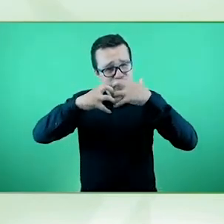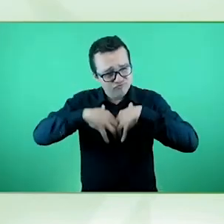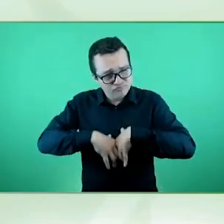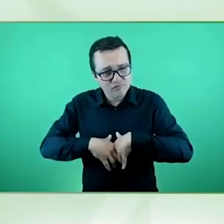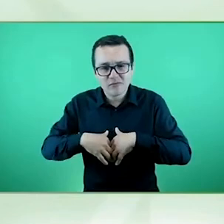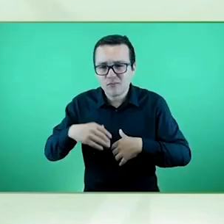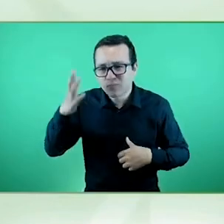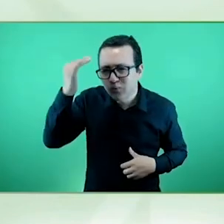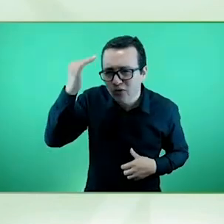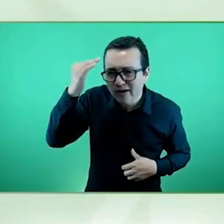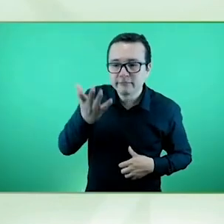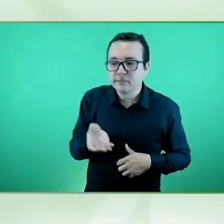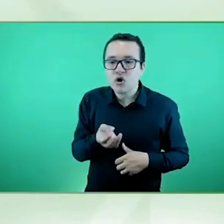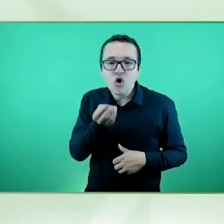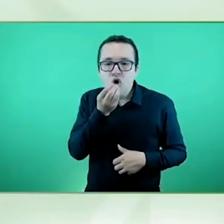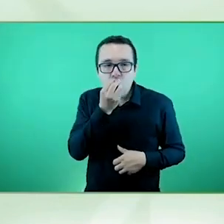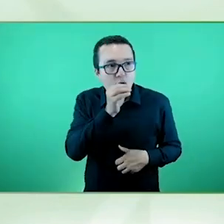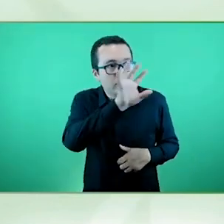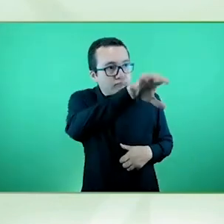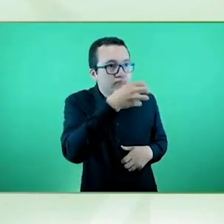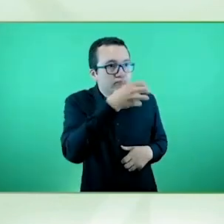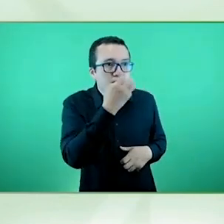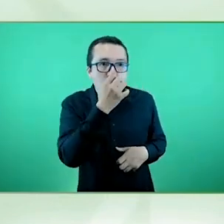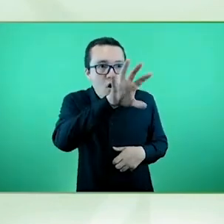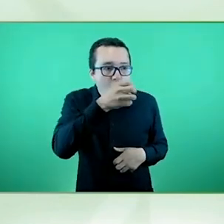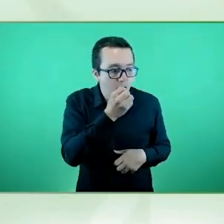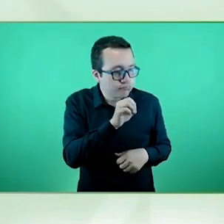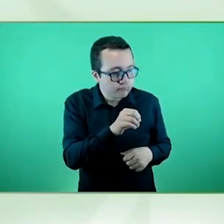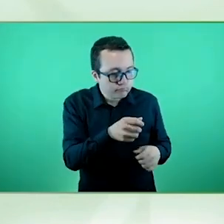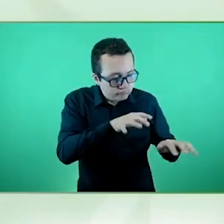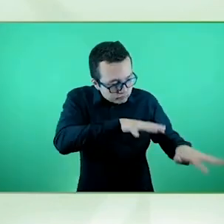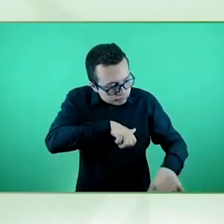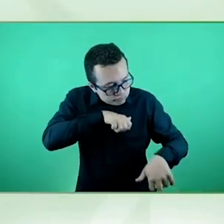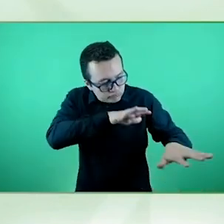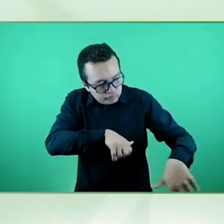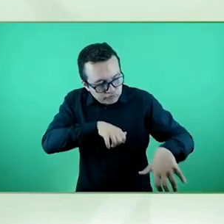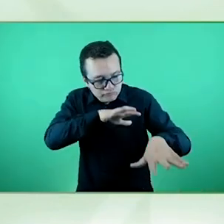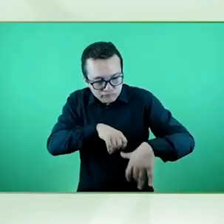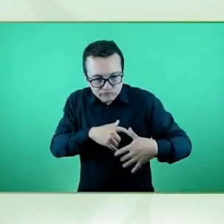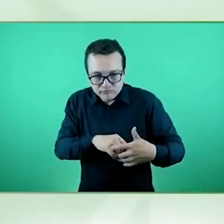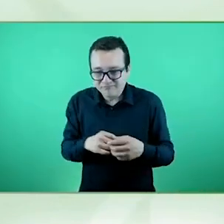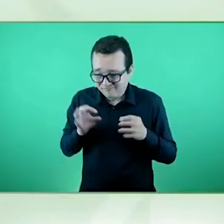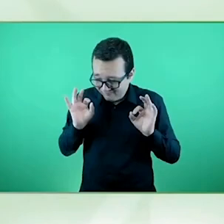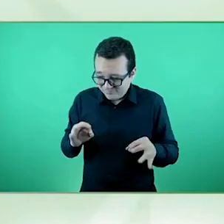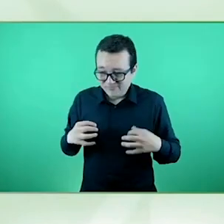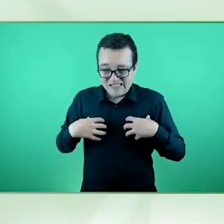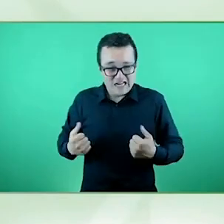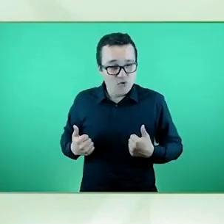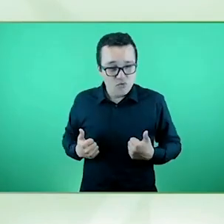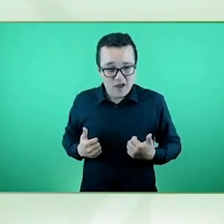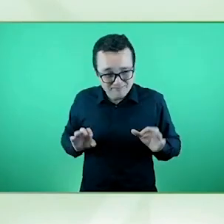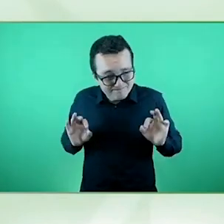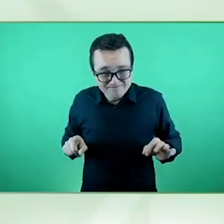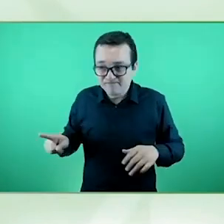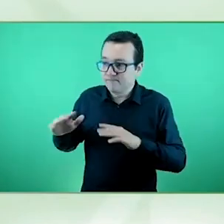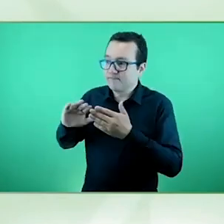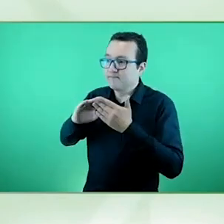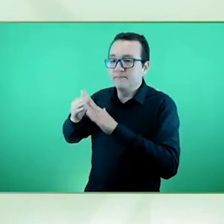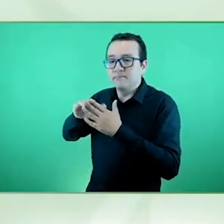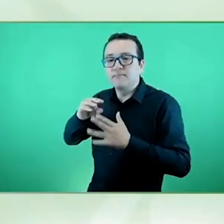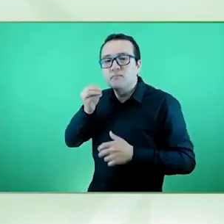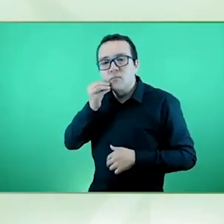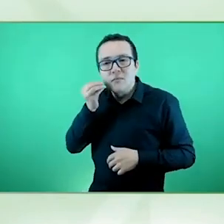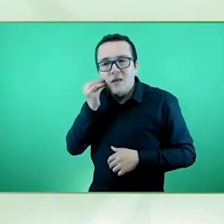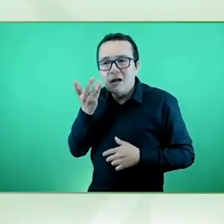en los mismos hogares, el ocupar esta actividad de forma terapéutica para el cuidado de la salud mental, el conocer especies propias